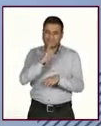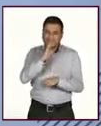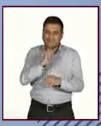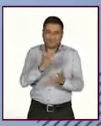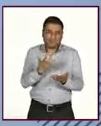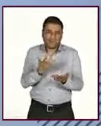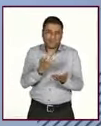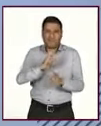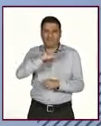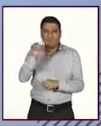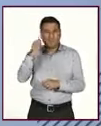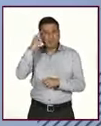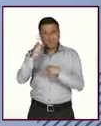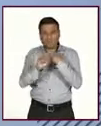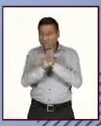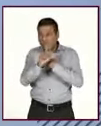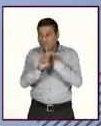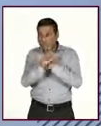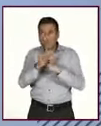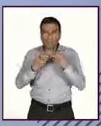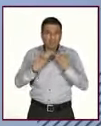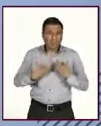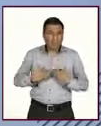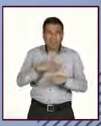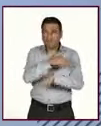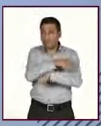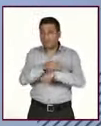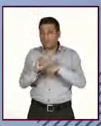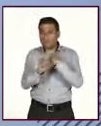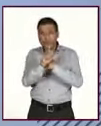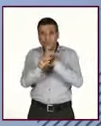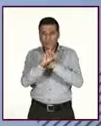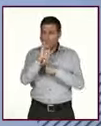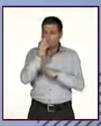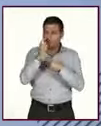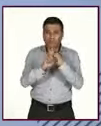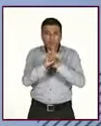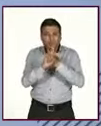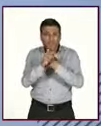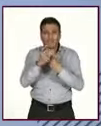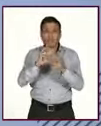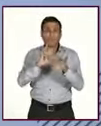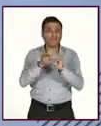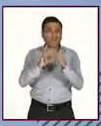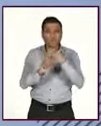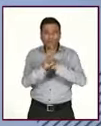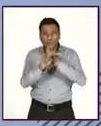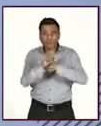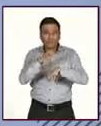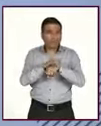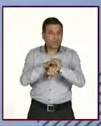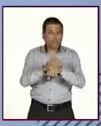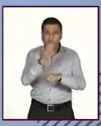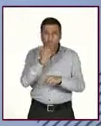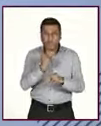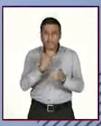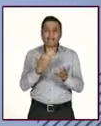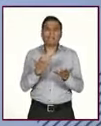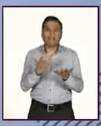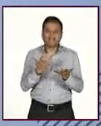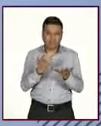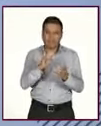salud mental y va a tener problemas con la familia, va a tener problemas en la escuela, va a tener problemas con los vecinos, no va a tener amigos, ¿no? Es por eso